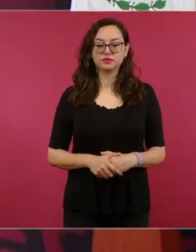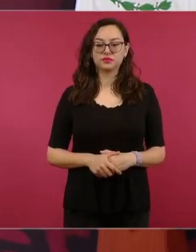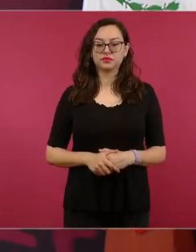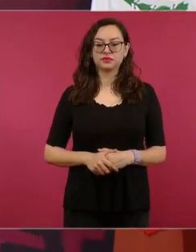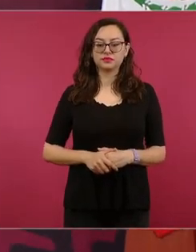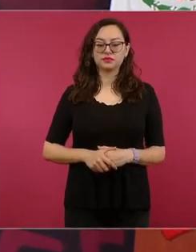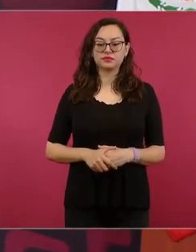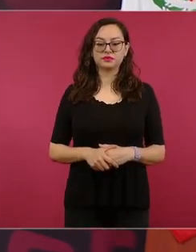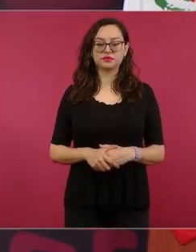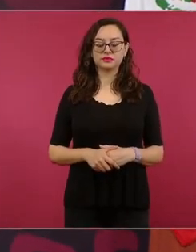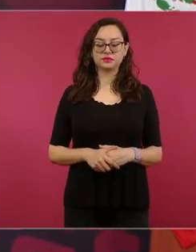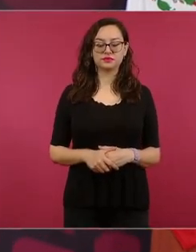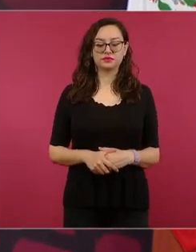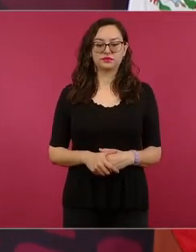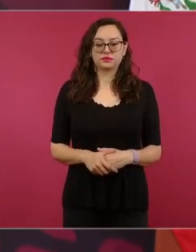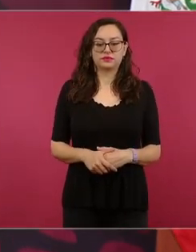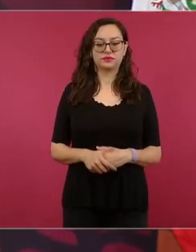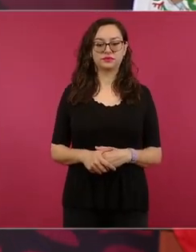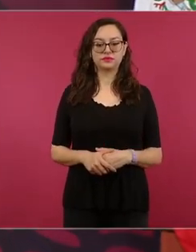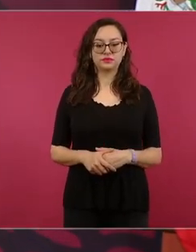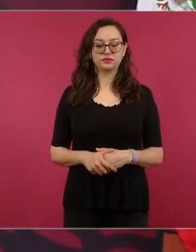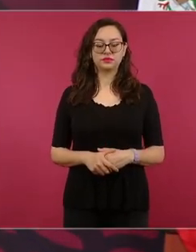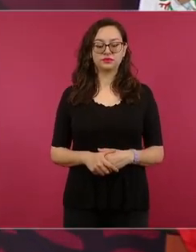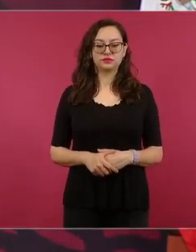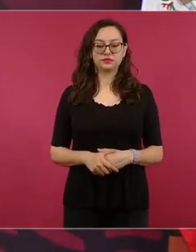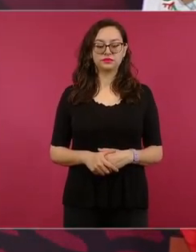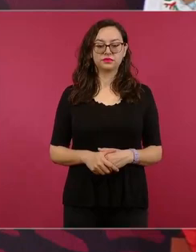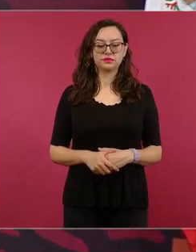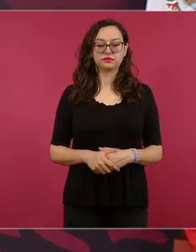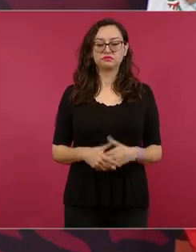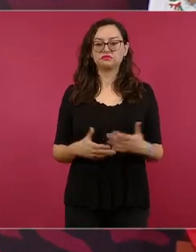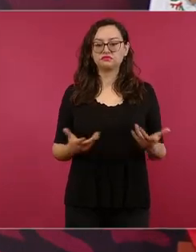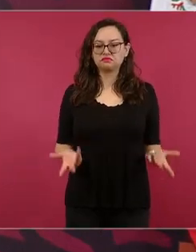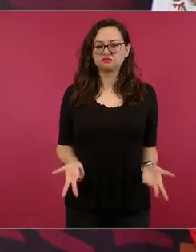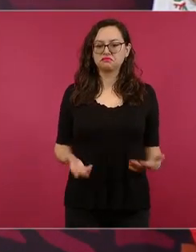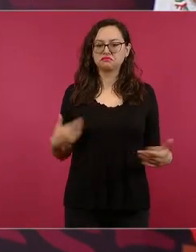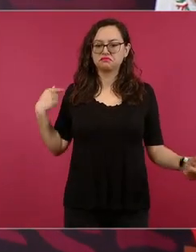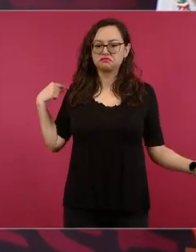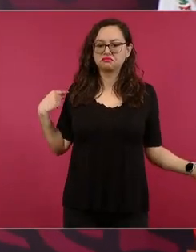Vamos a dar a conocer cómo vamos,